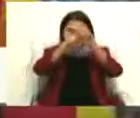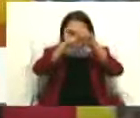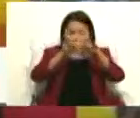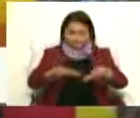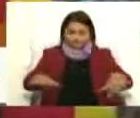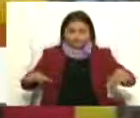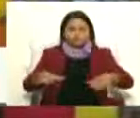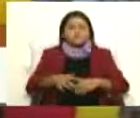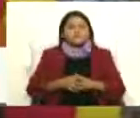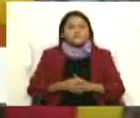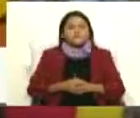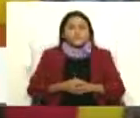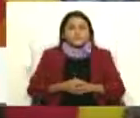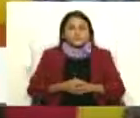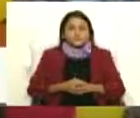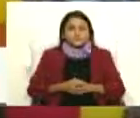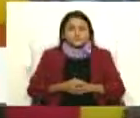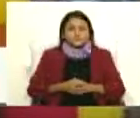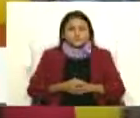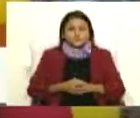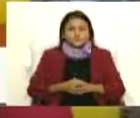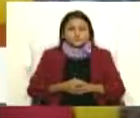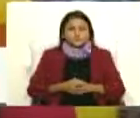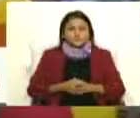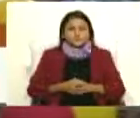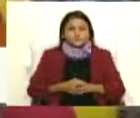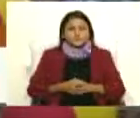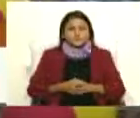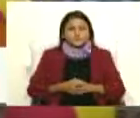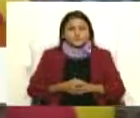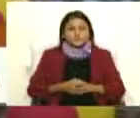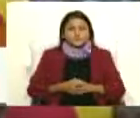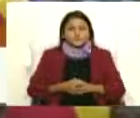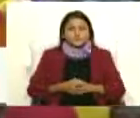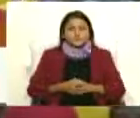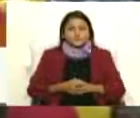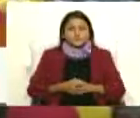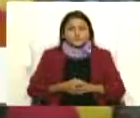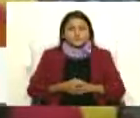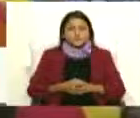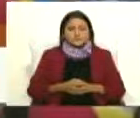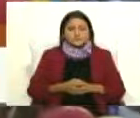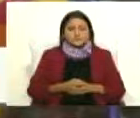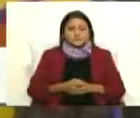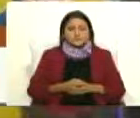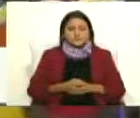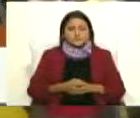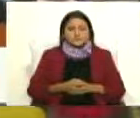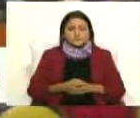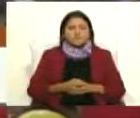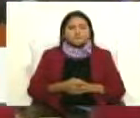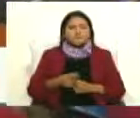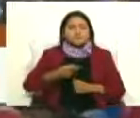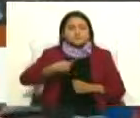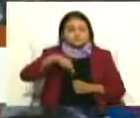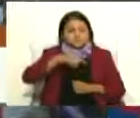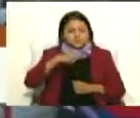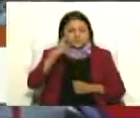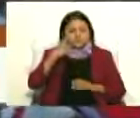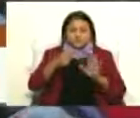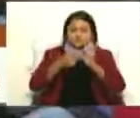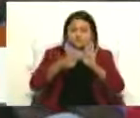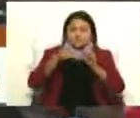planeta. Escucharán lo que este sabio pueblo tendrá que decir, porque somos un pueblo de